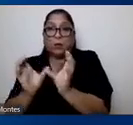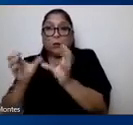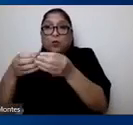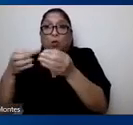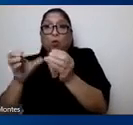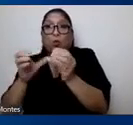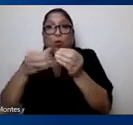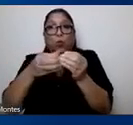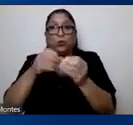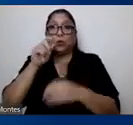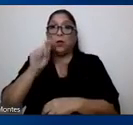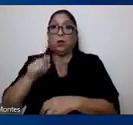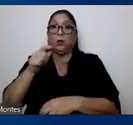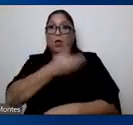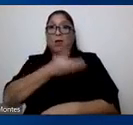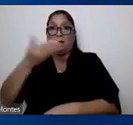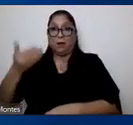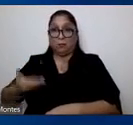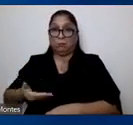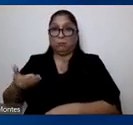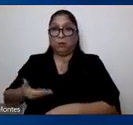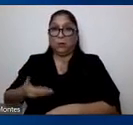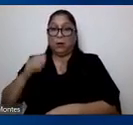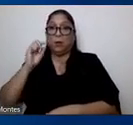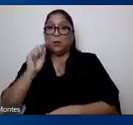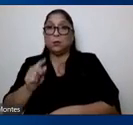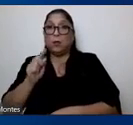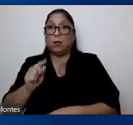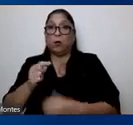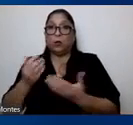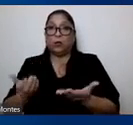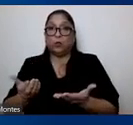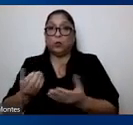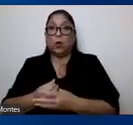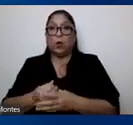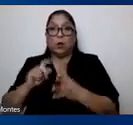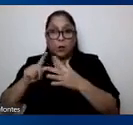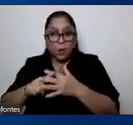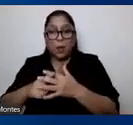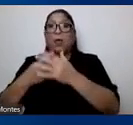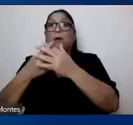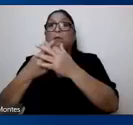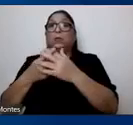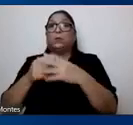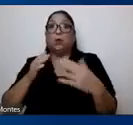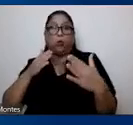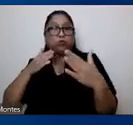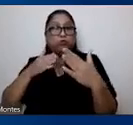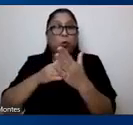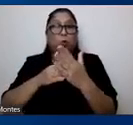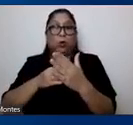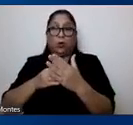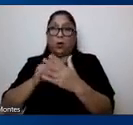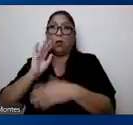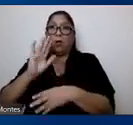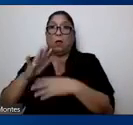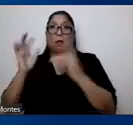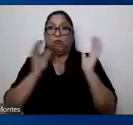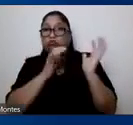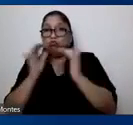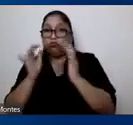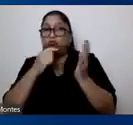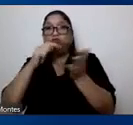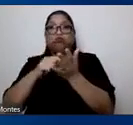ellos. Entonces el Estado, con su ya iniciado alineamiento contrasubversivo, lucha contrasubversiva, entonces